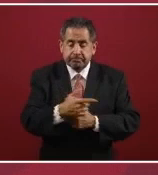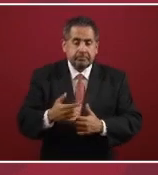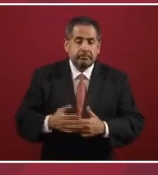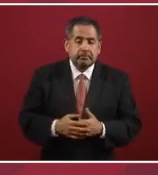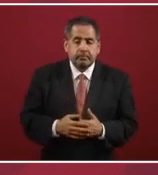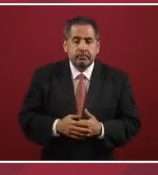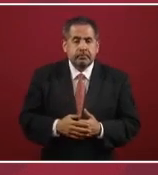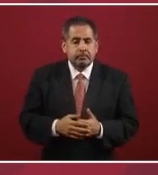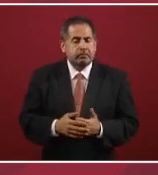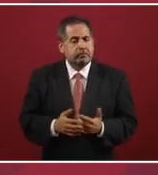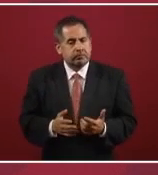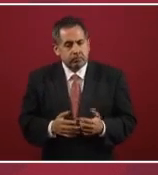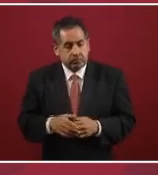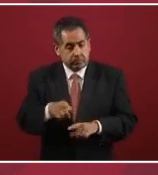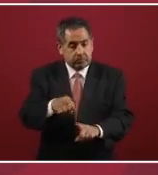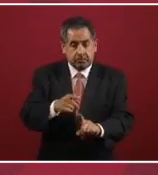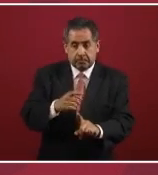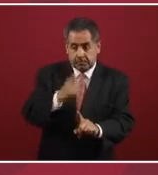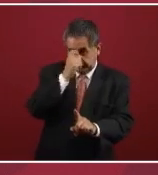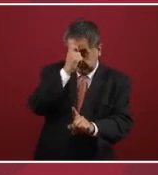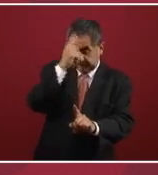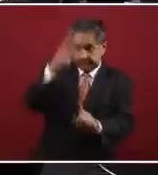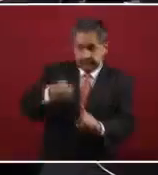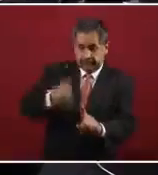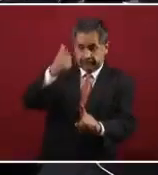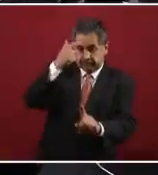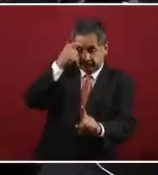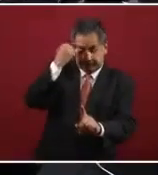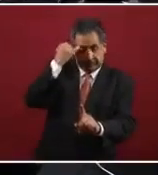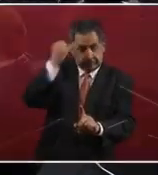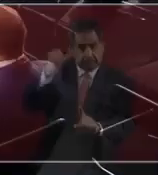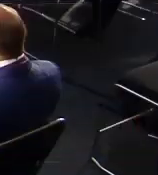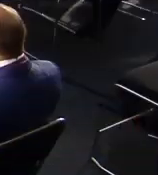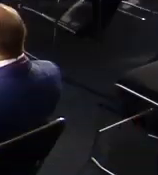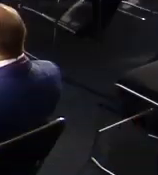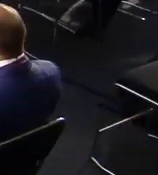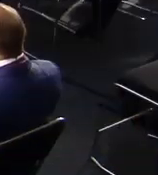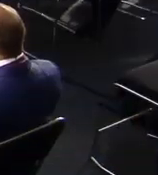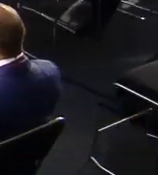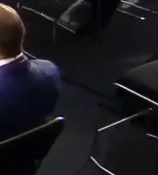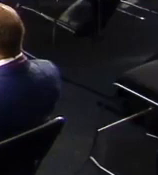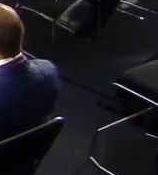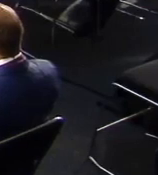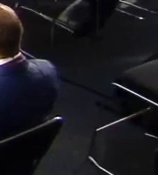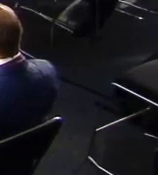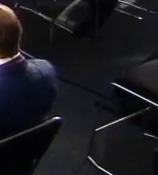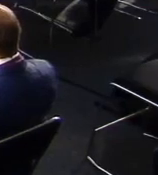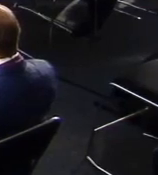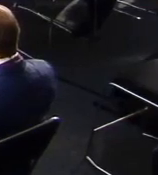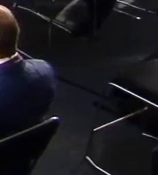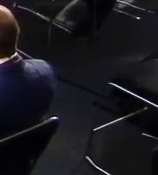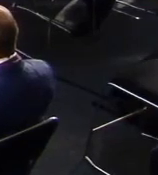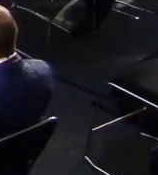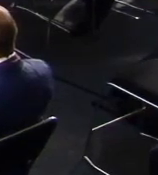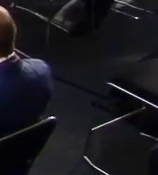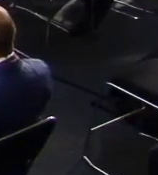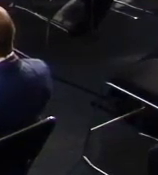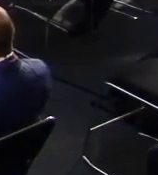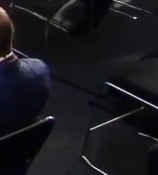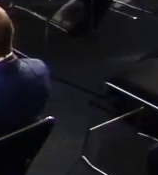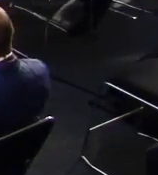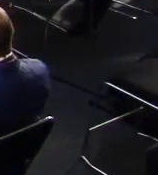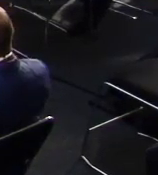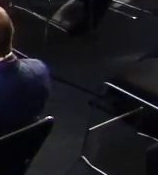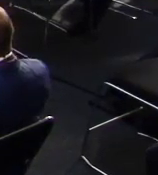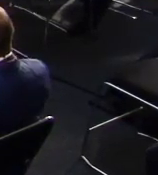y de él salió de que si en vez del coneval si